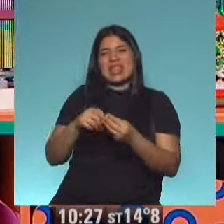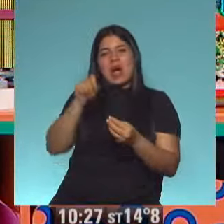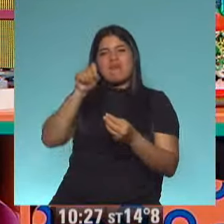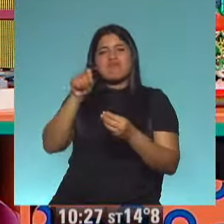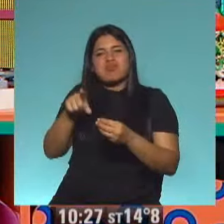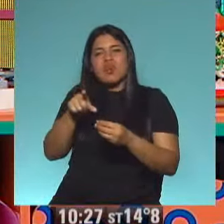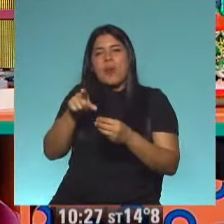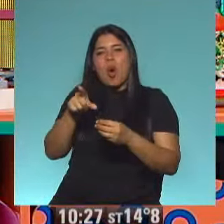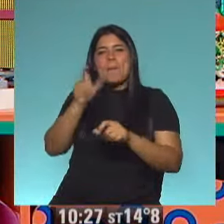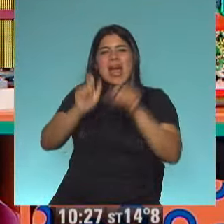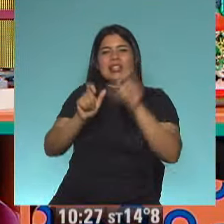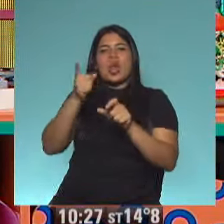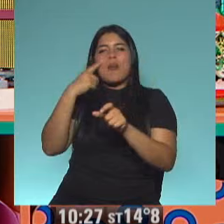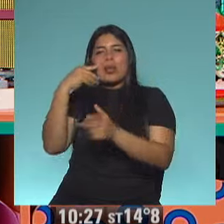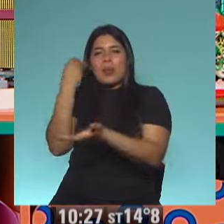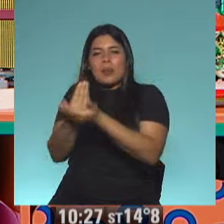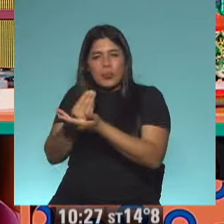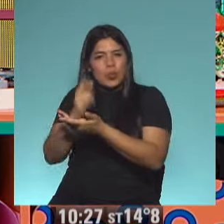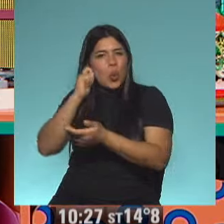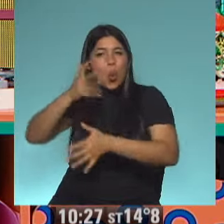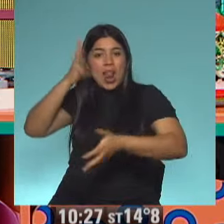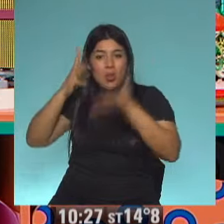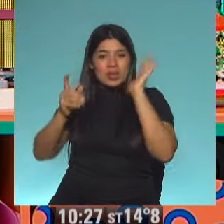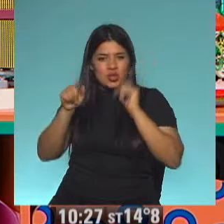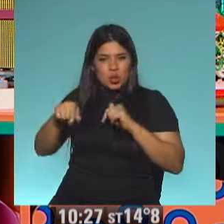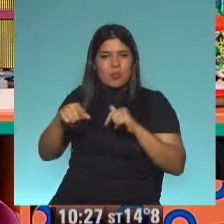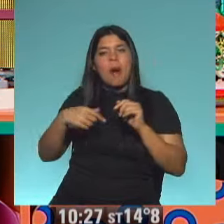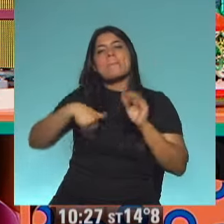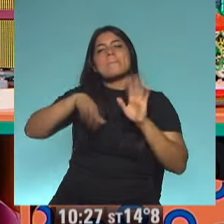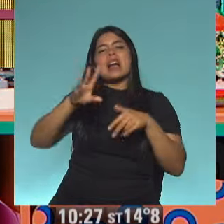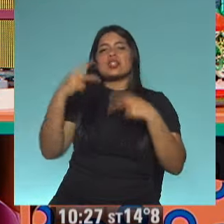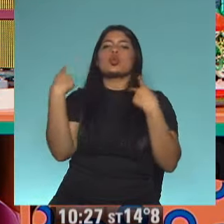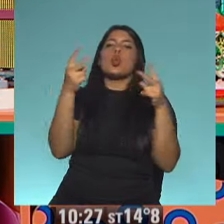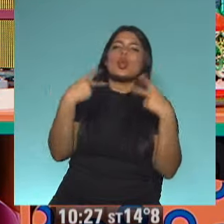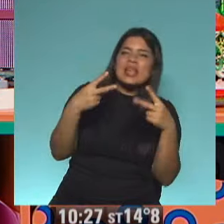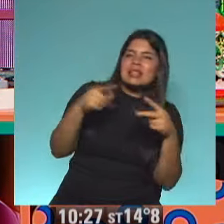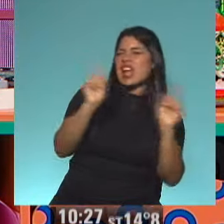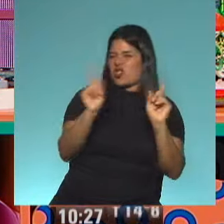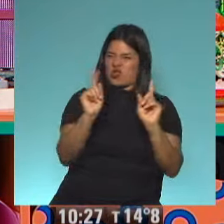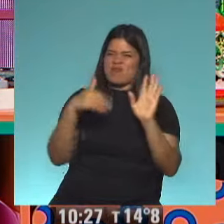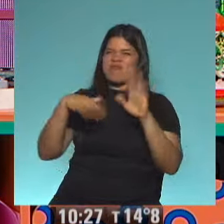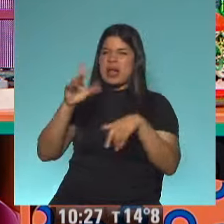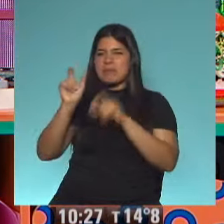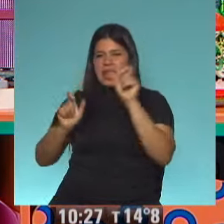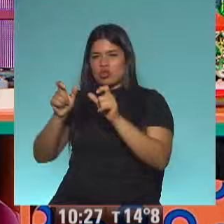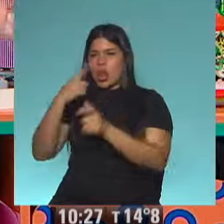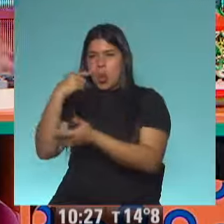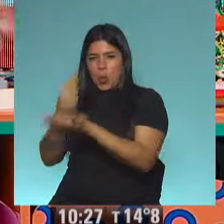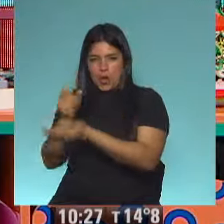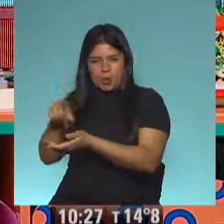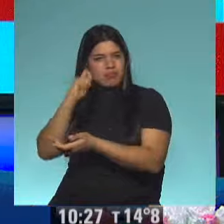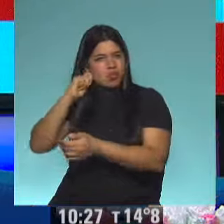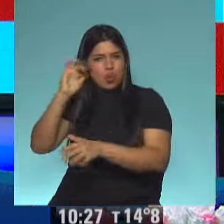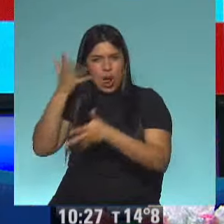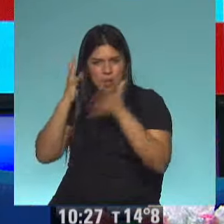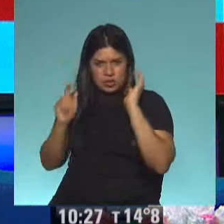los habitantes de Gualeguaychú. No es tan turístico, ajá, ¿sí? Bueno, y también se festeja y se baila, se por celebra.